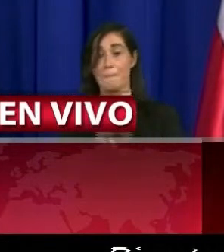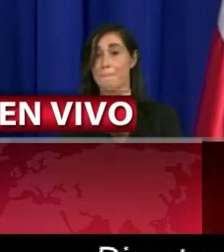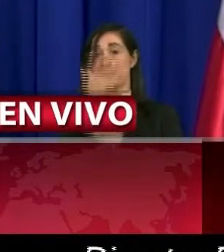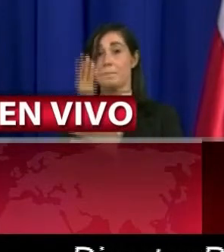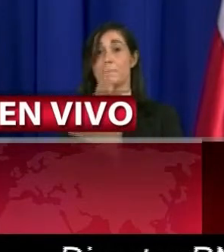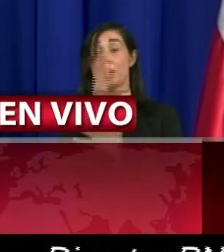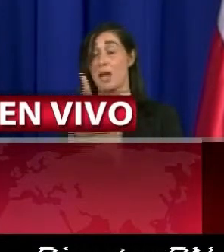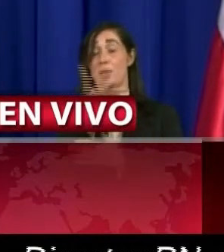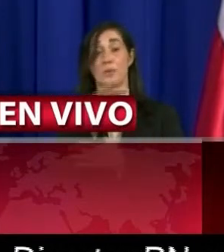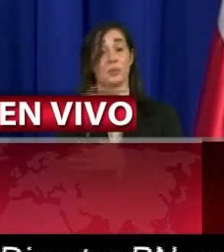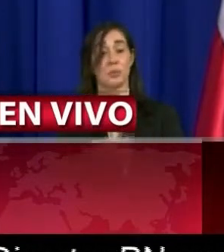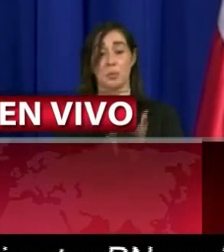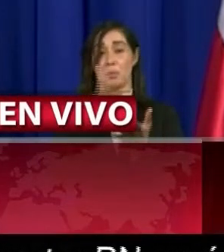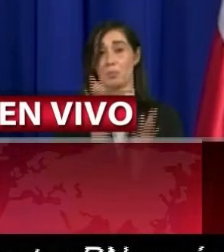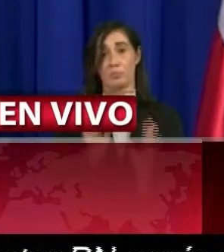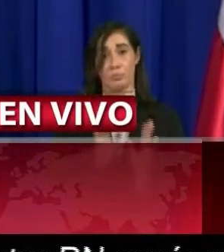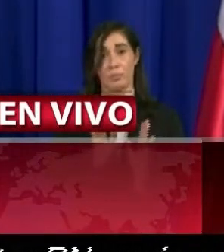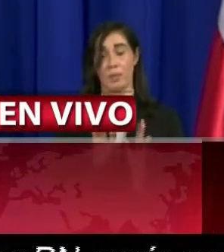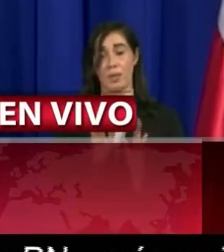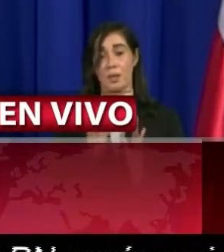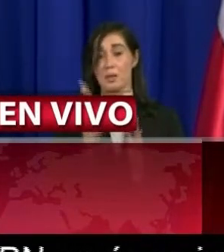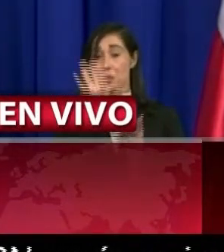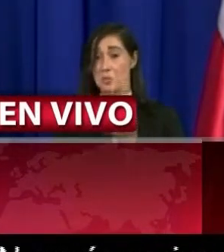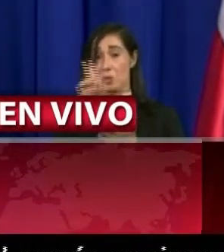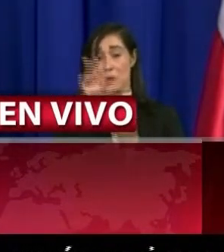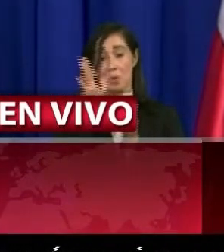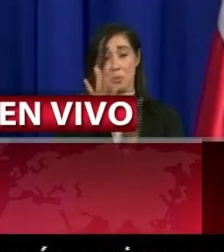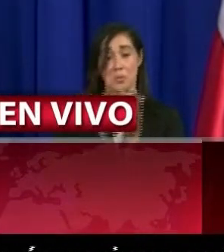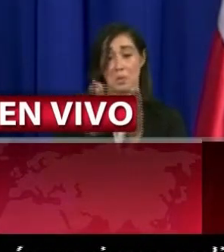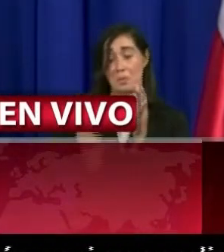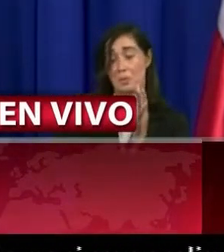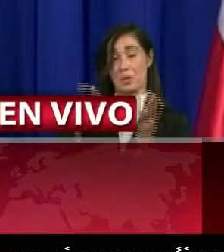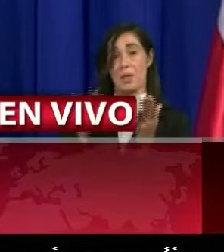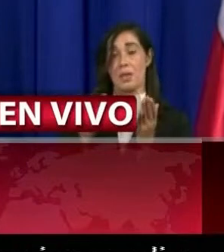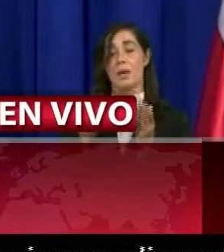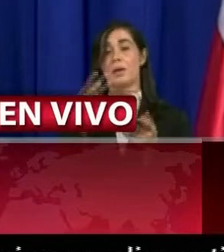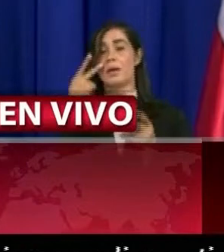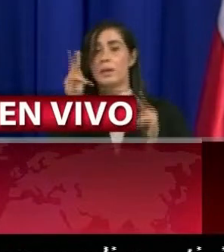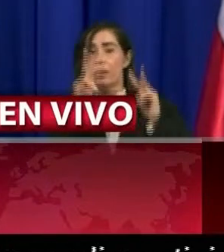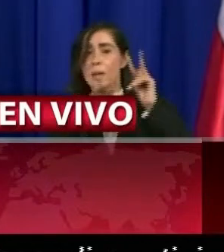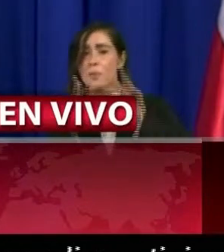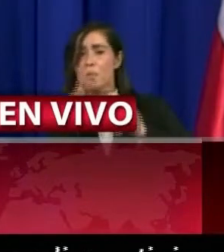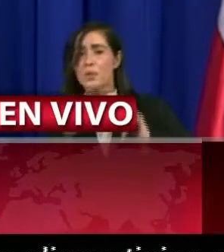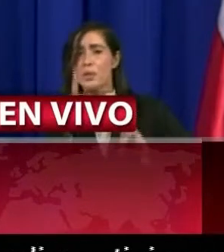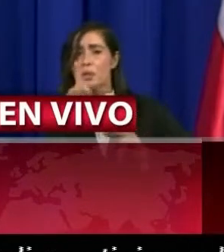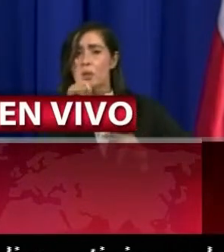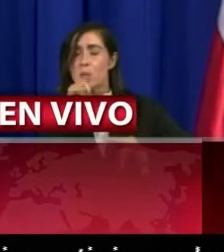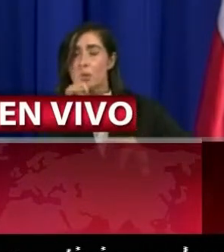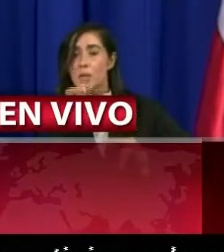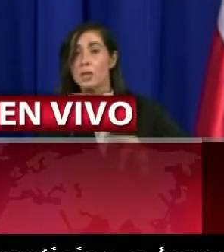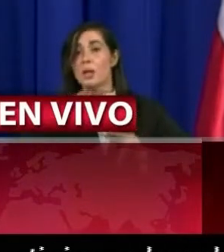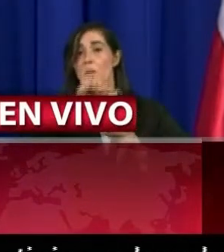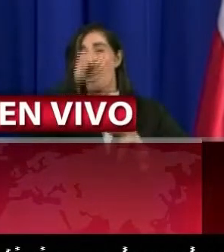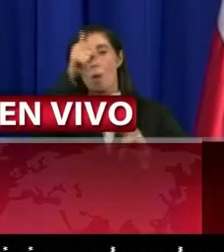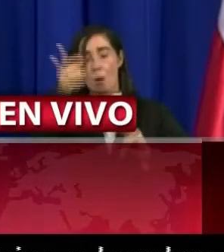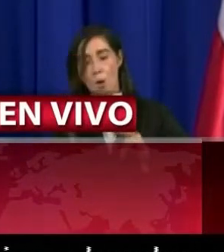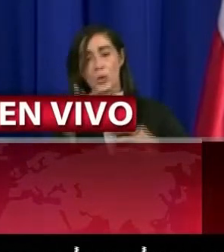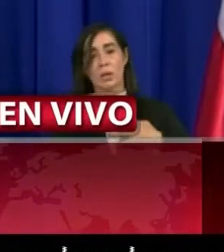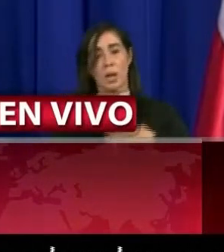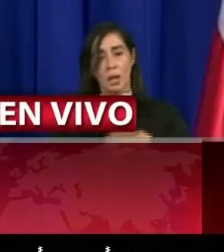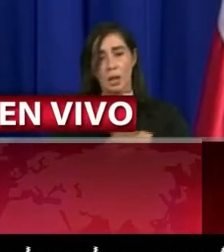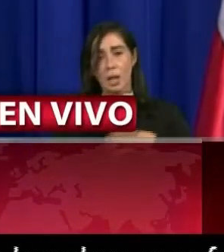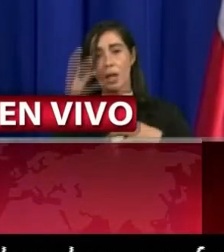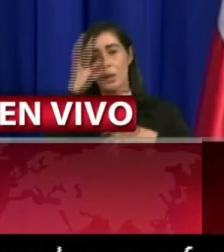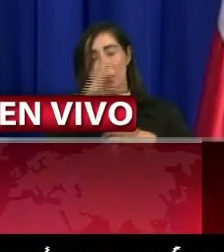mayo. Tengan la certeza de que estamos trabajando en la identificación de los demás casos para